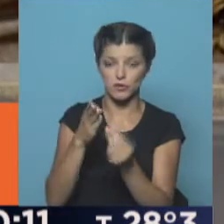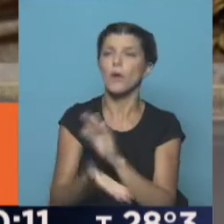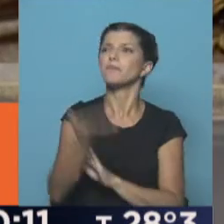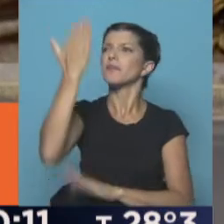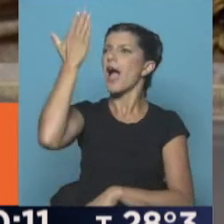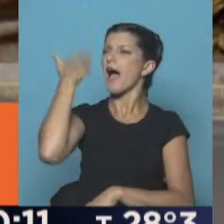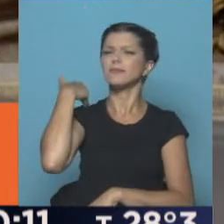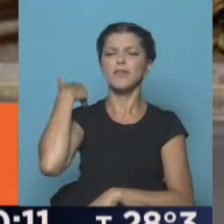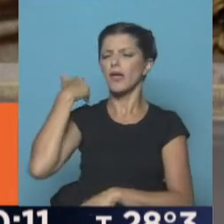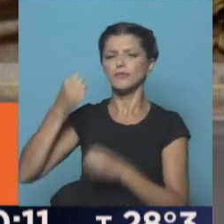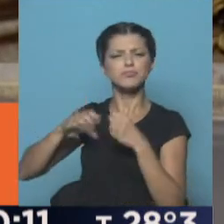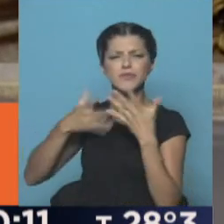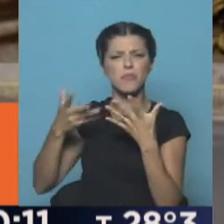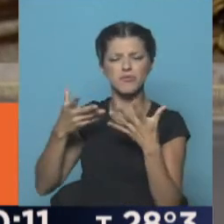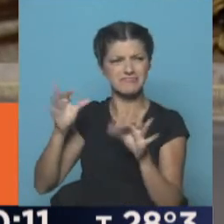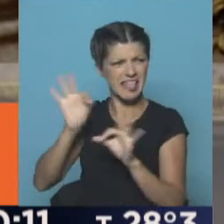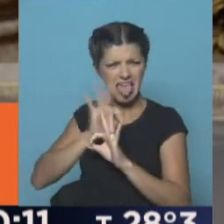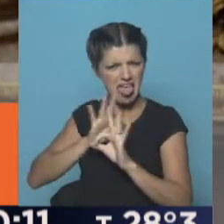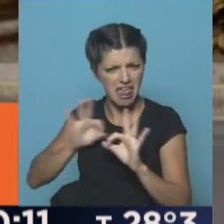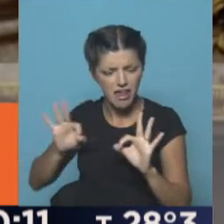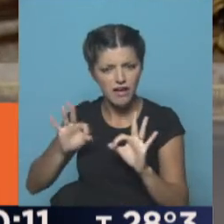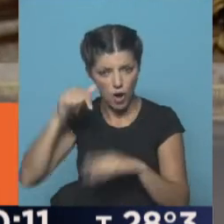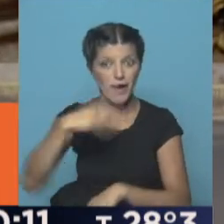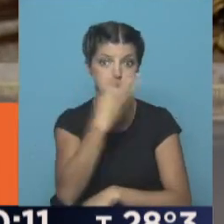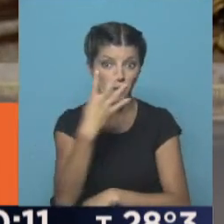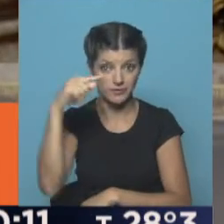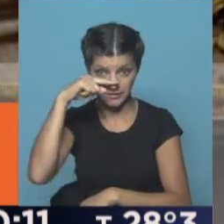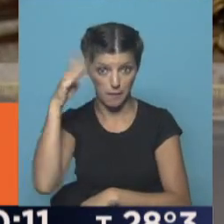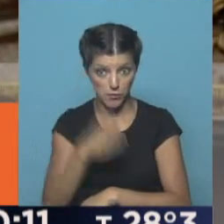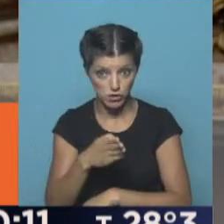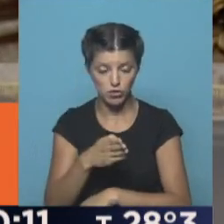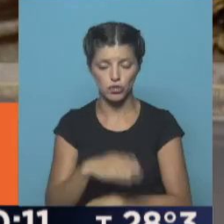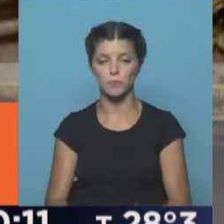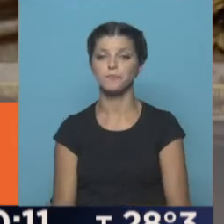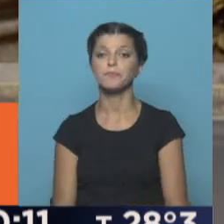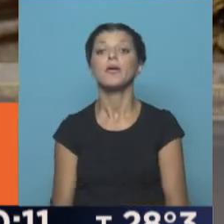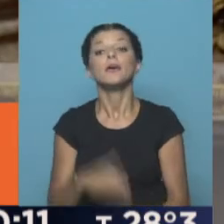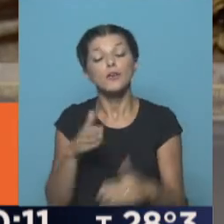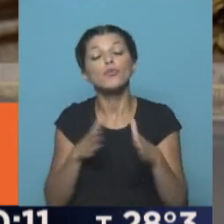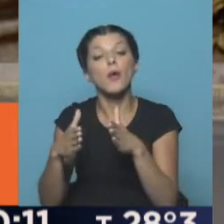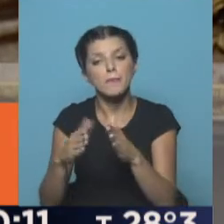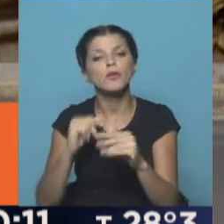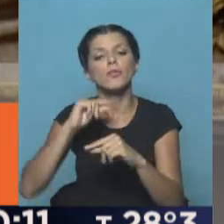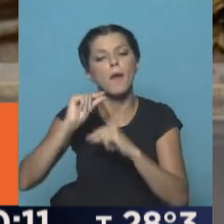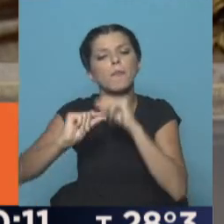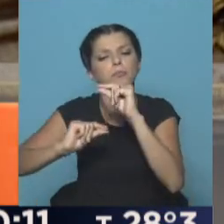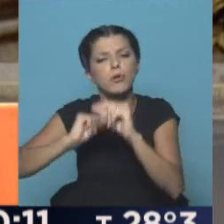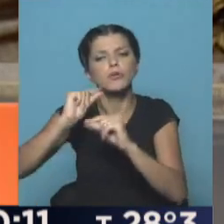prácticamente era nada y es un camino es un camino gradual de un paso todos los días